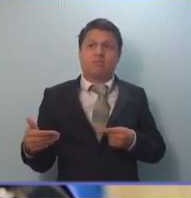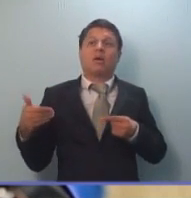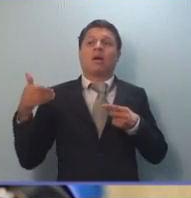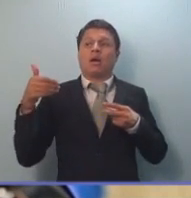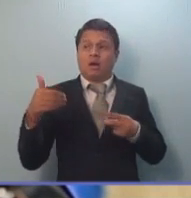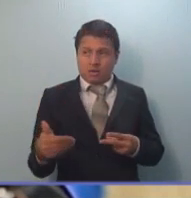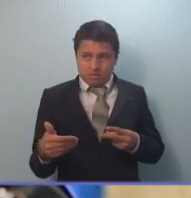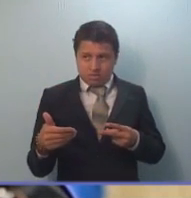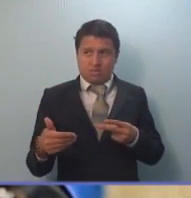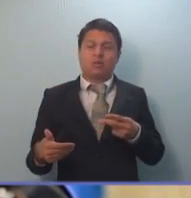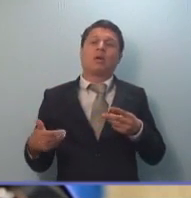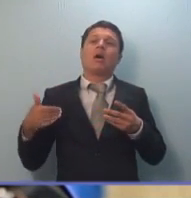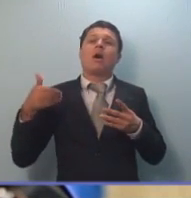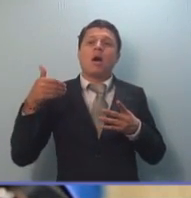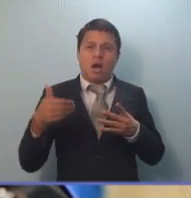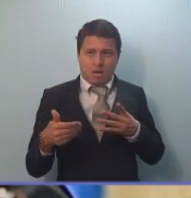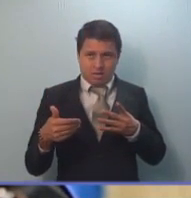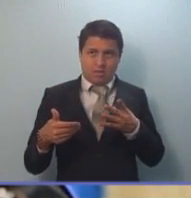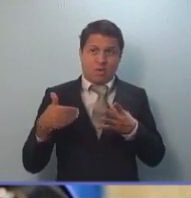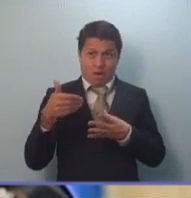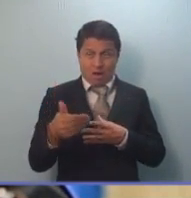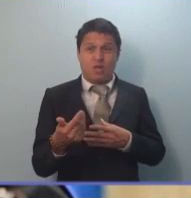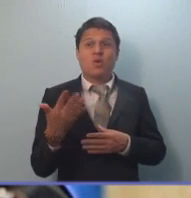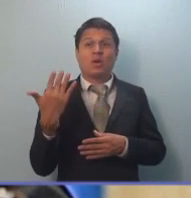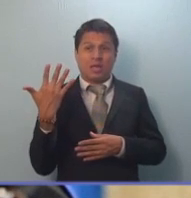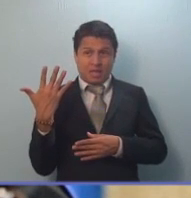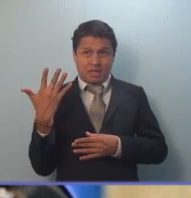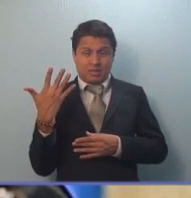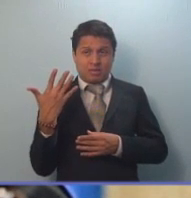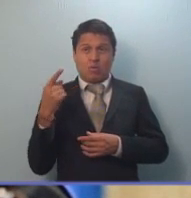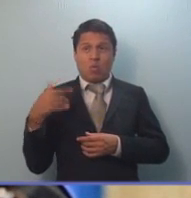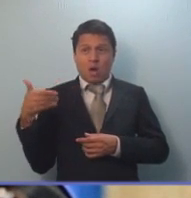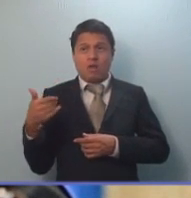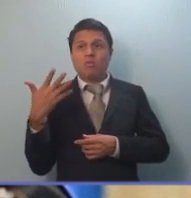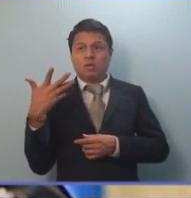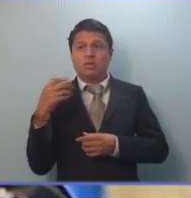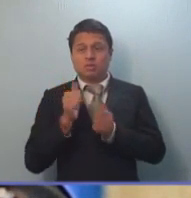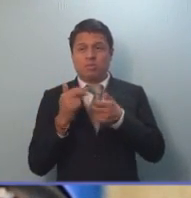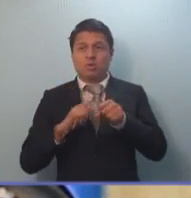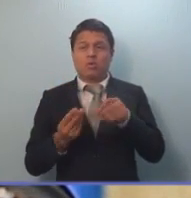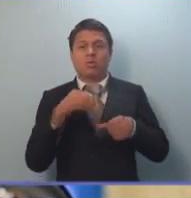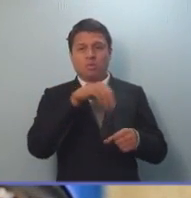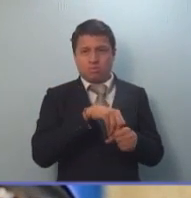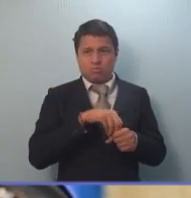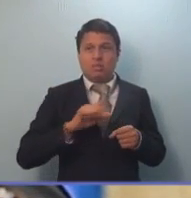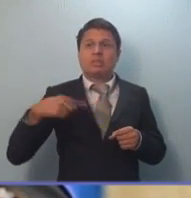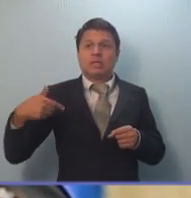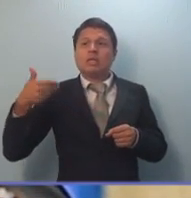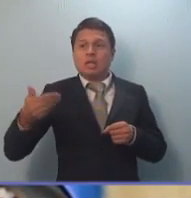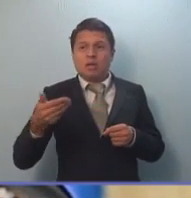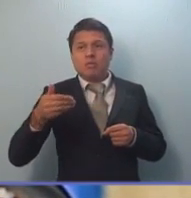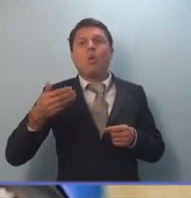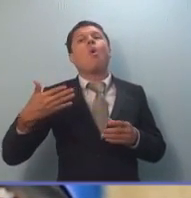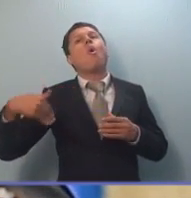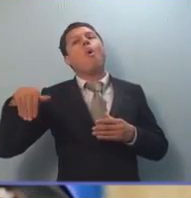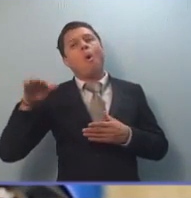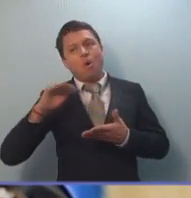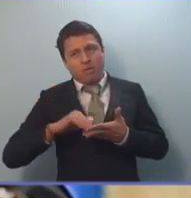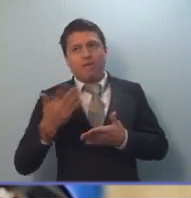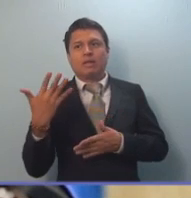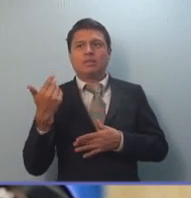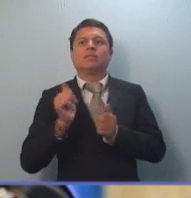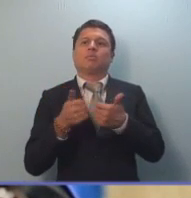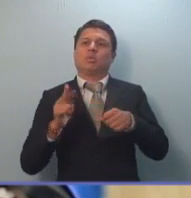son 20 años dentro de las condiciones del crédito con el Banco Interamericano de plazo para el pago del